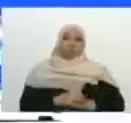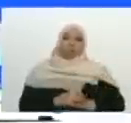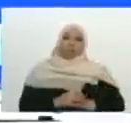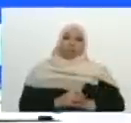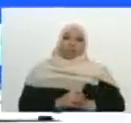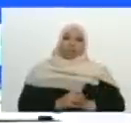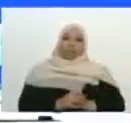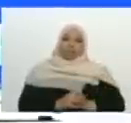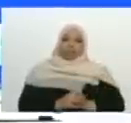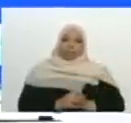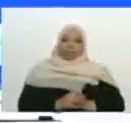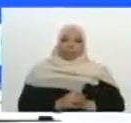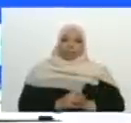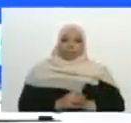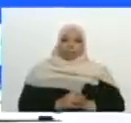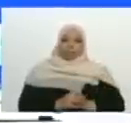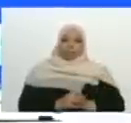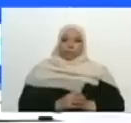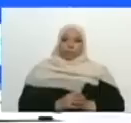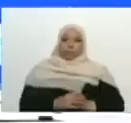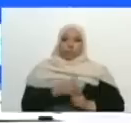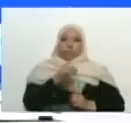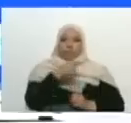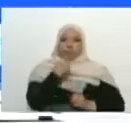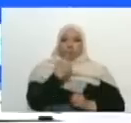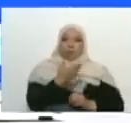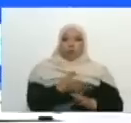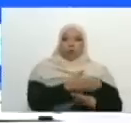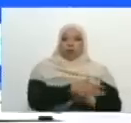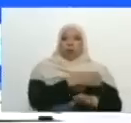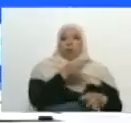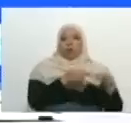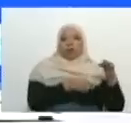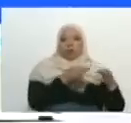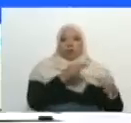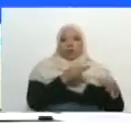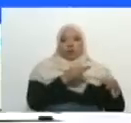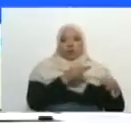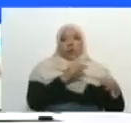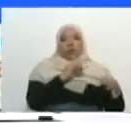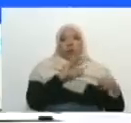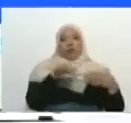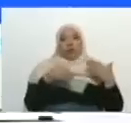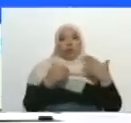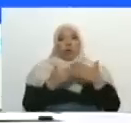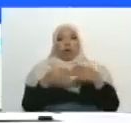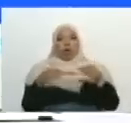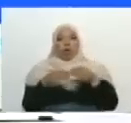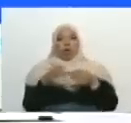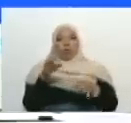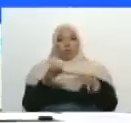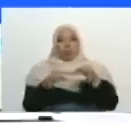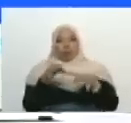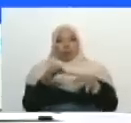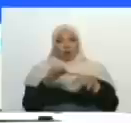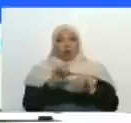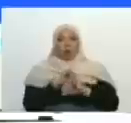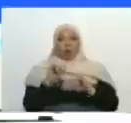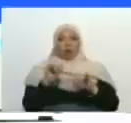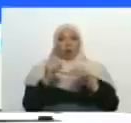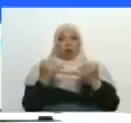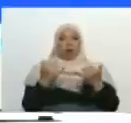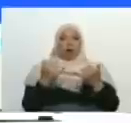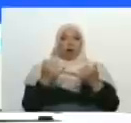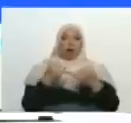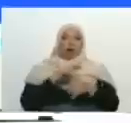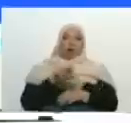Esta carta del Departamento de Justicia al tribunal, a quien ahorita el gobierno de Estados Unidos pretende